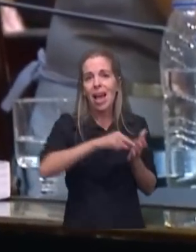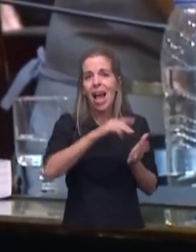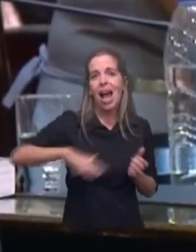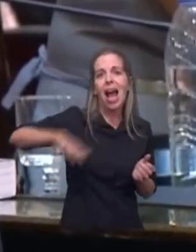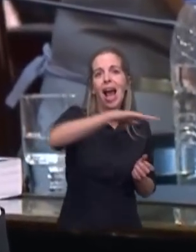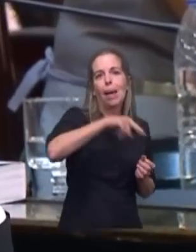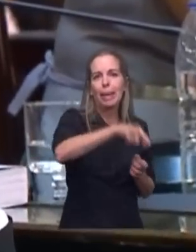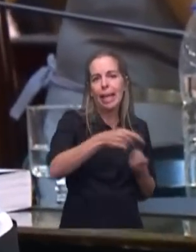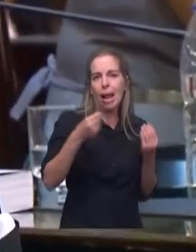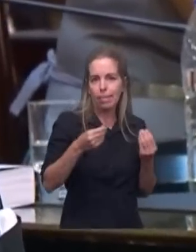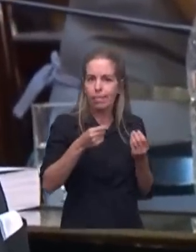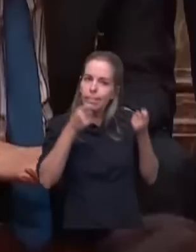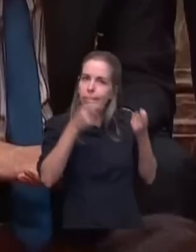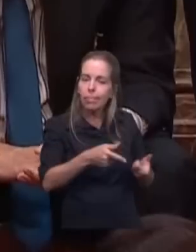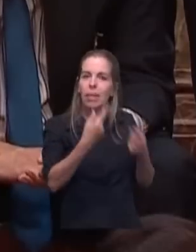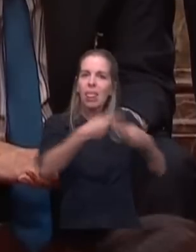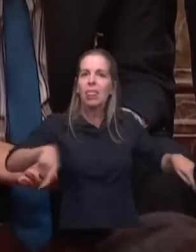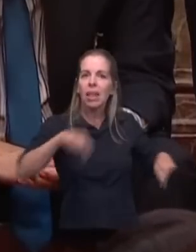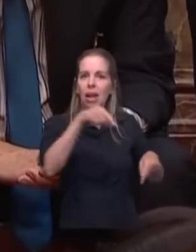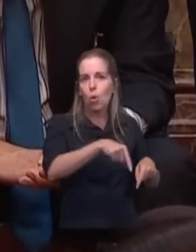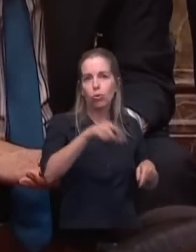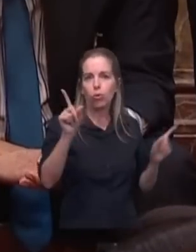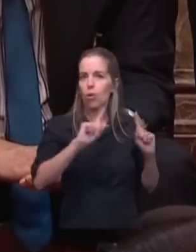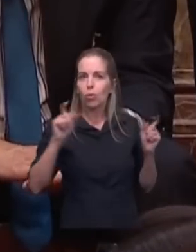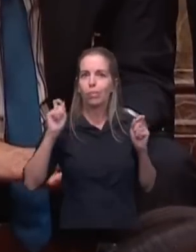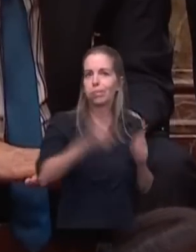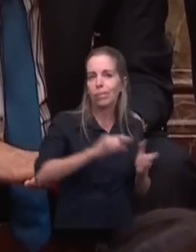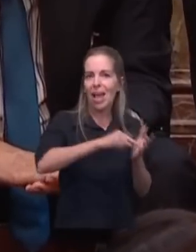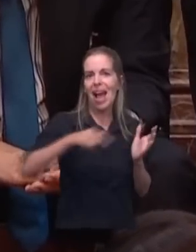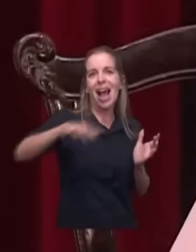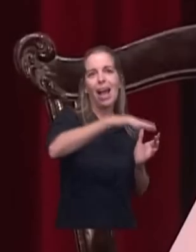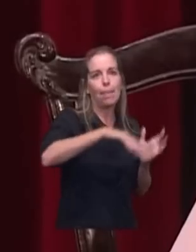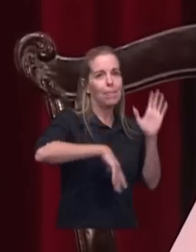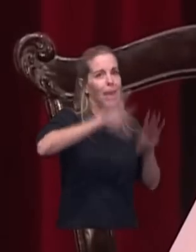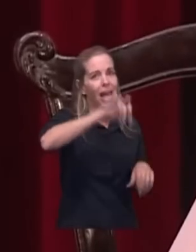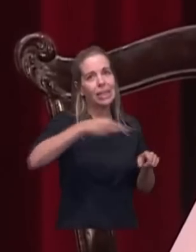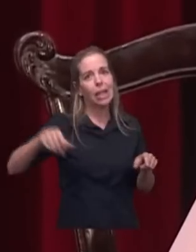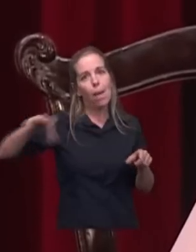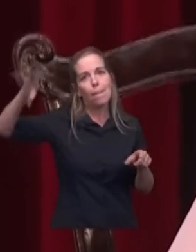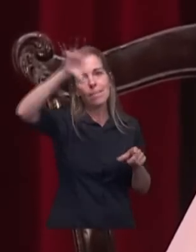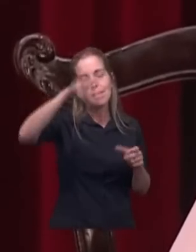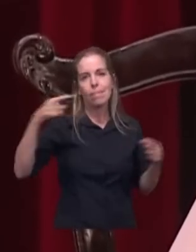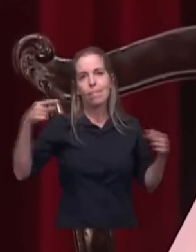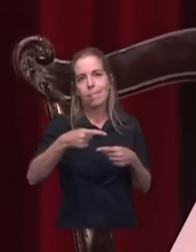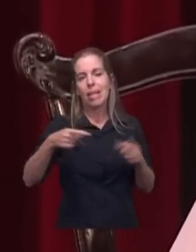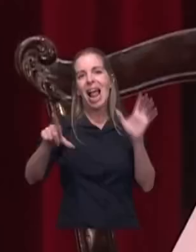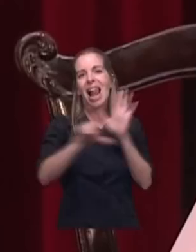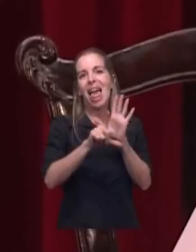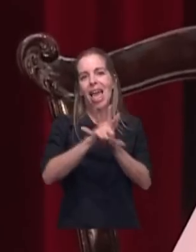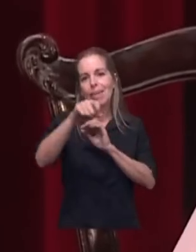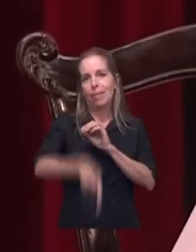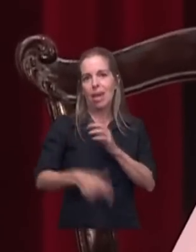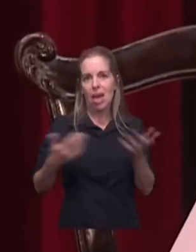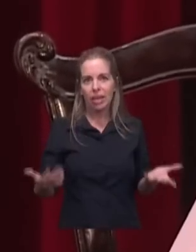Aires recursos coparticipables que no le corresponden, contrariando la ley de coparticipación vigente.